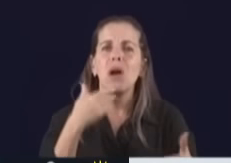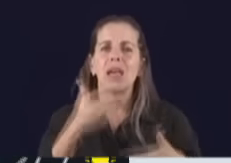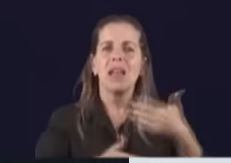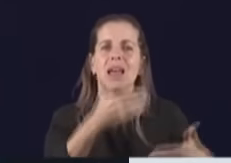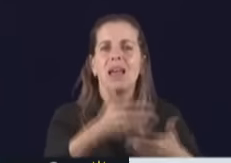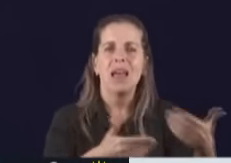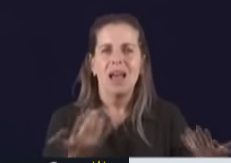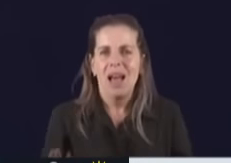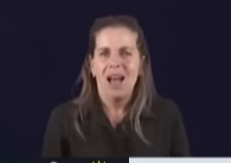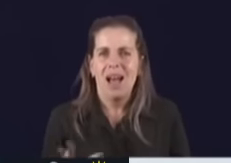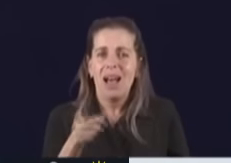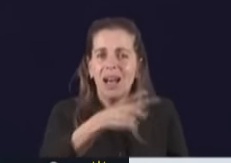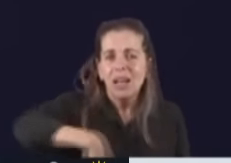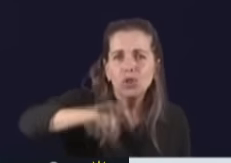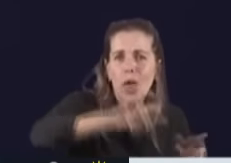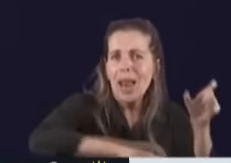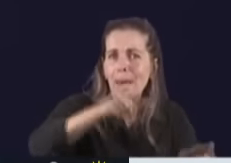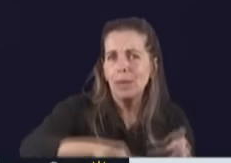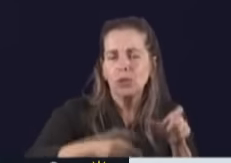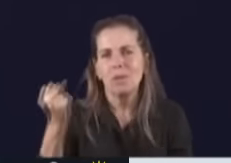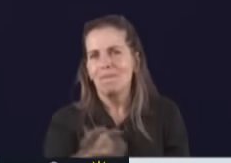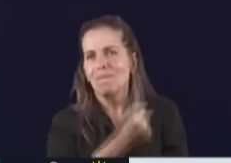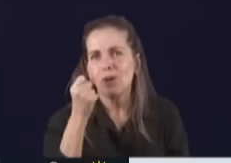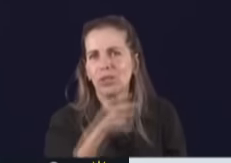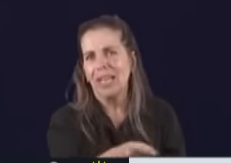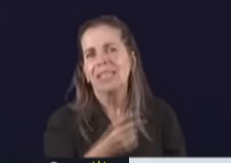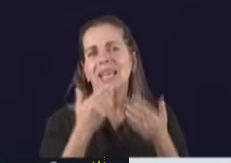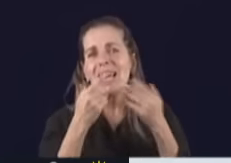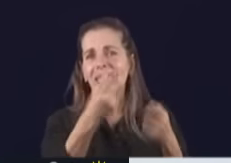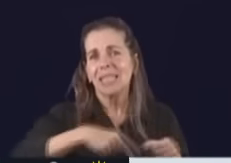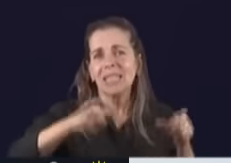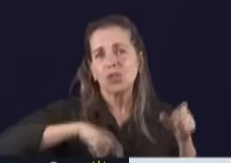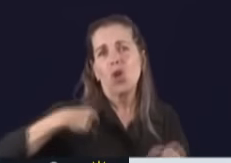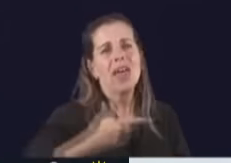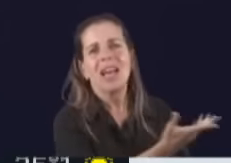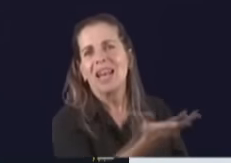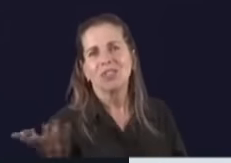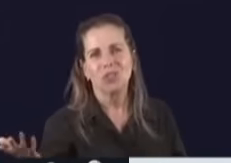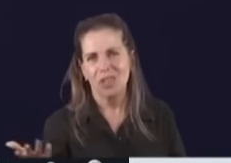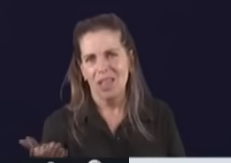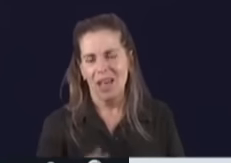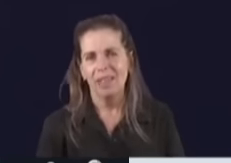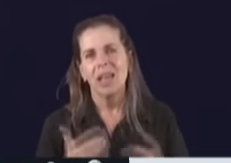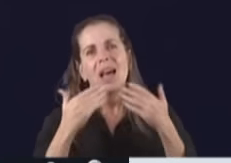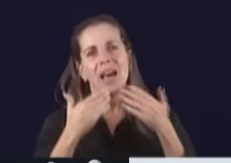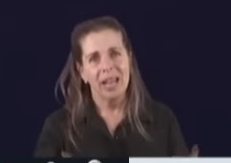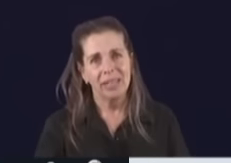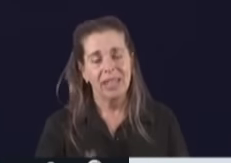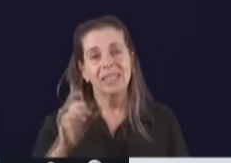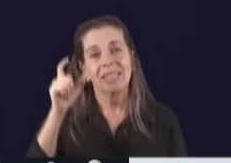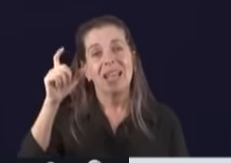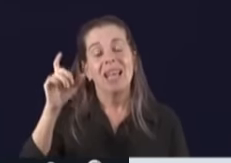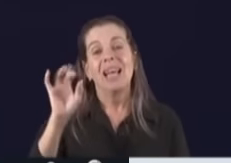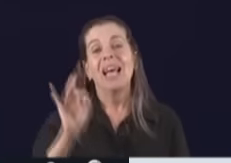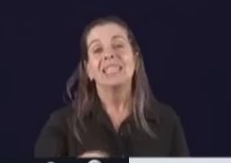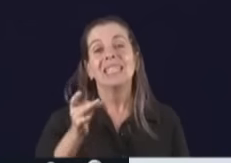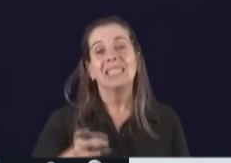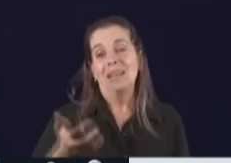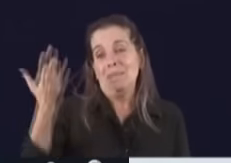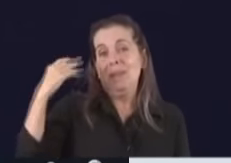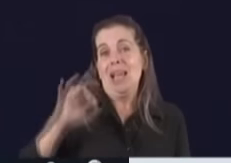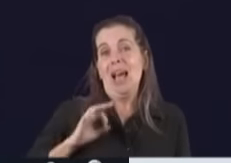del gobierno y permitieron hacer realidad todos estos logros recién enumerados. En diciembre de 2023, Argentina